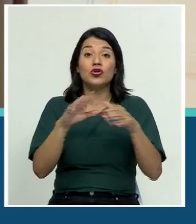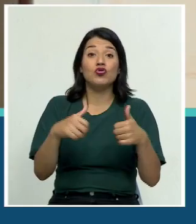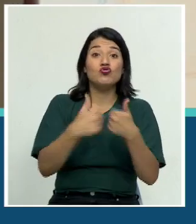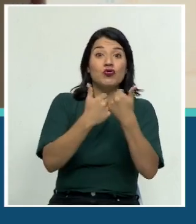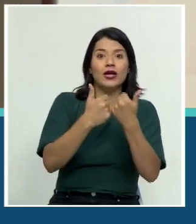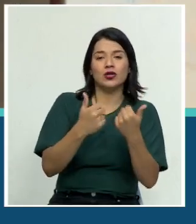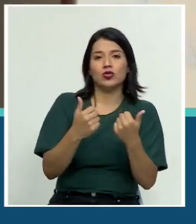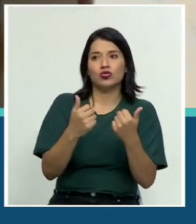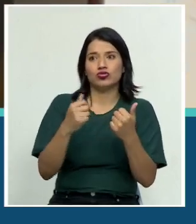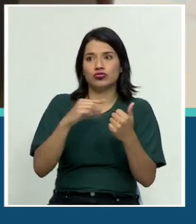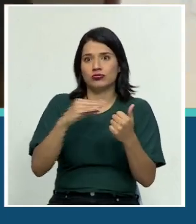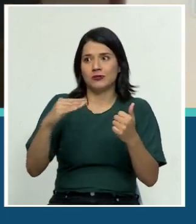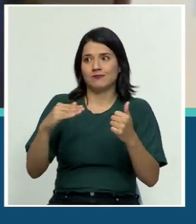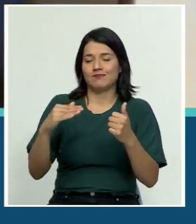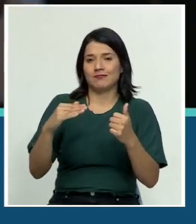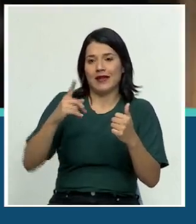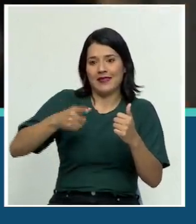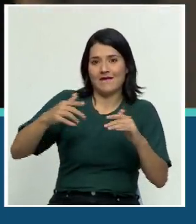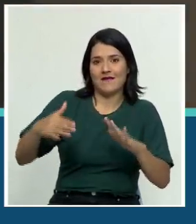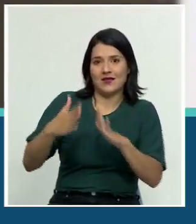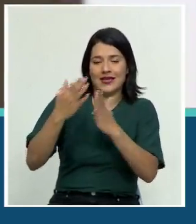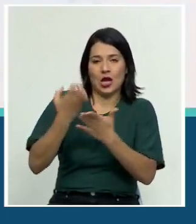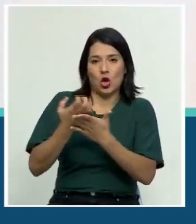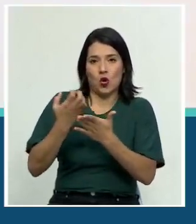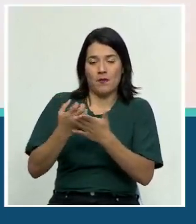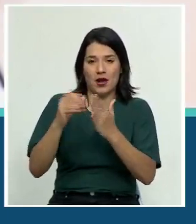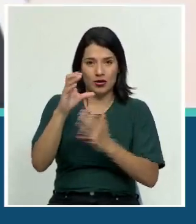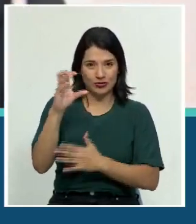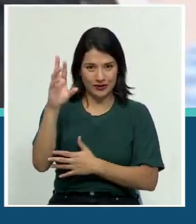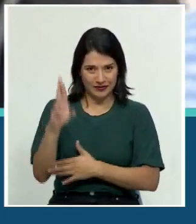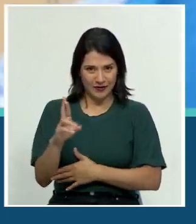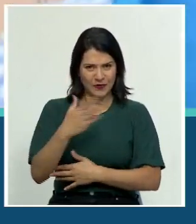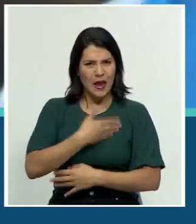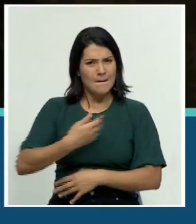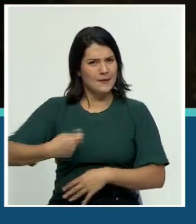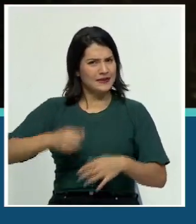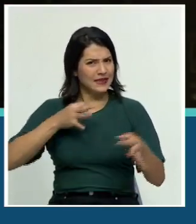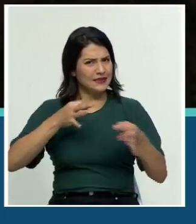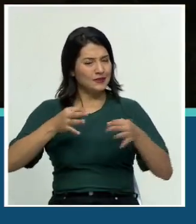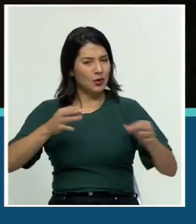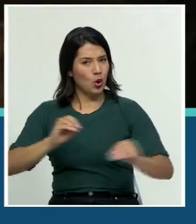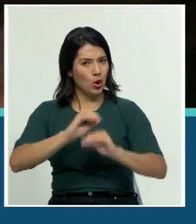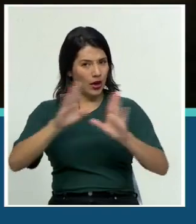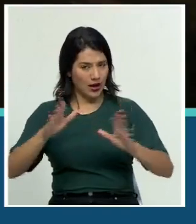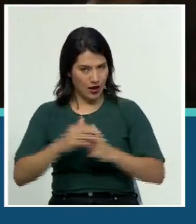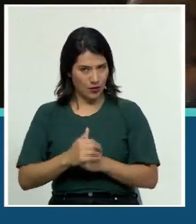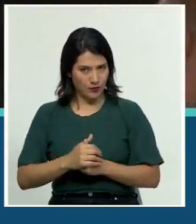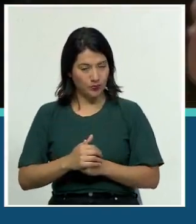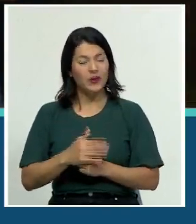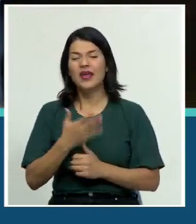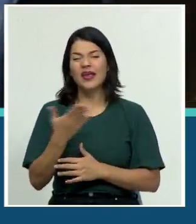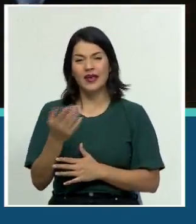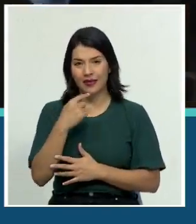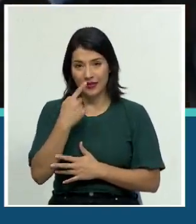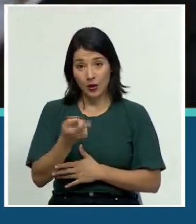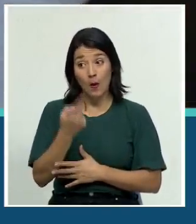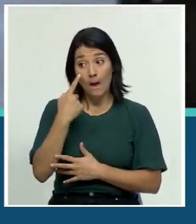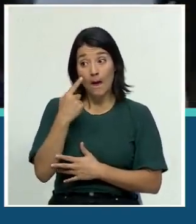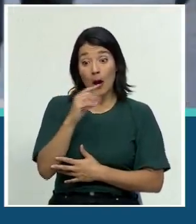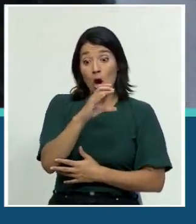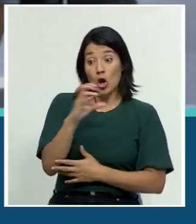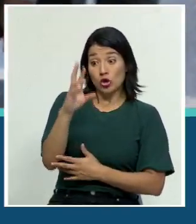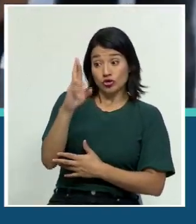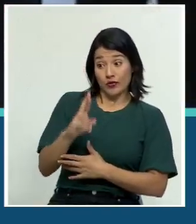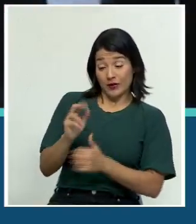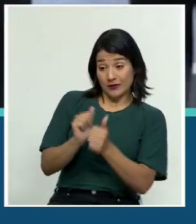desafíos a los que se enfrenta la economía del país. El mandatario fue muy claro al decir que para sacar a Costa Rica adelante, el